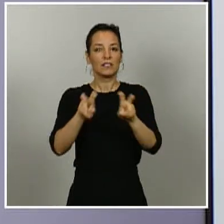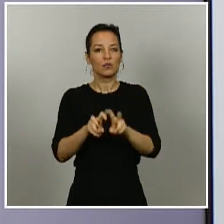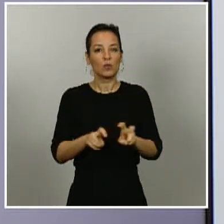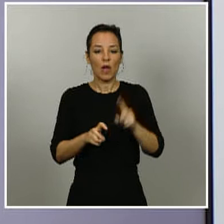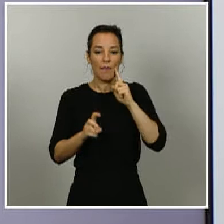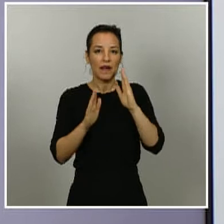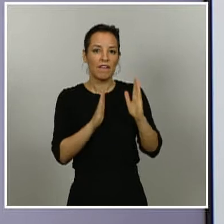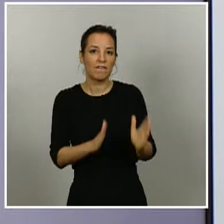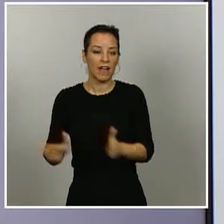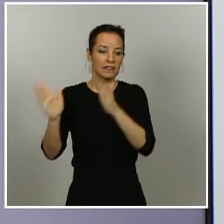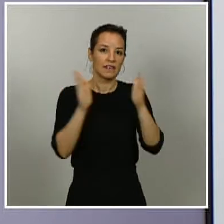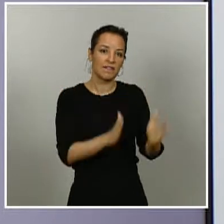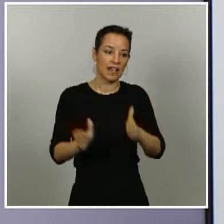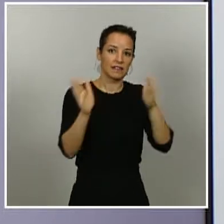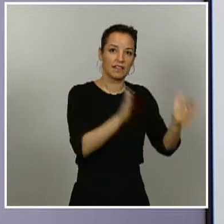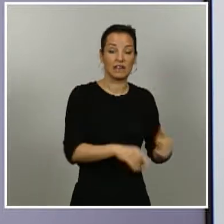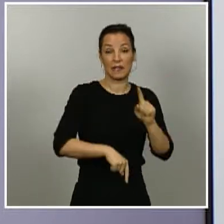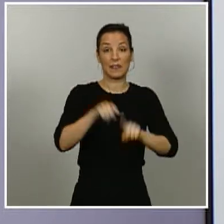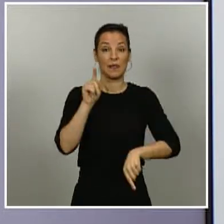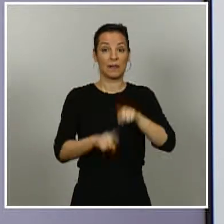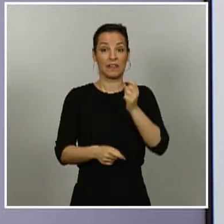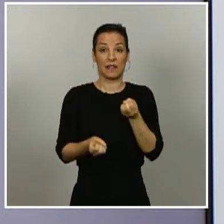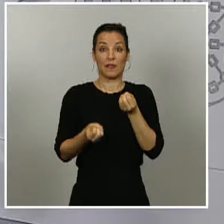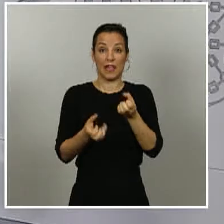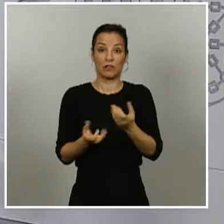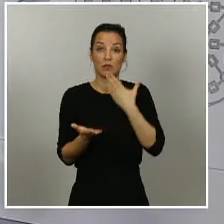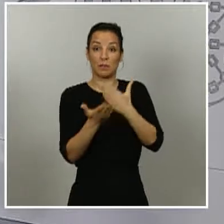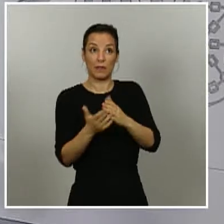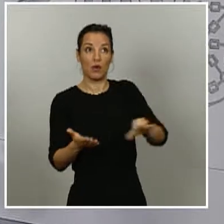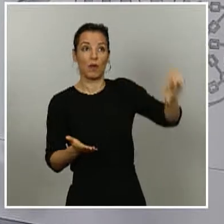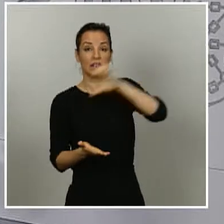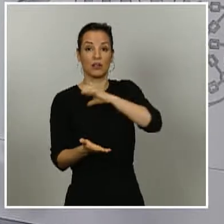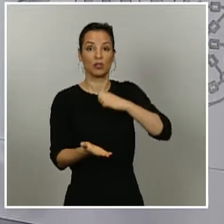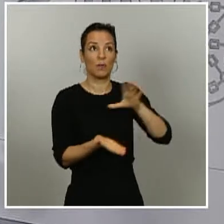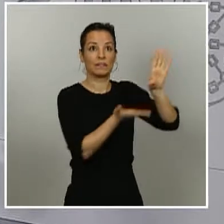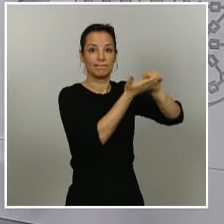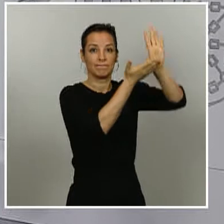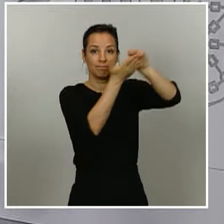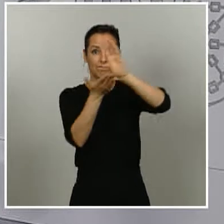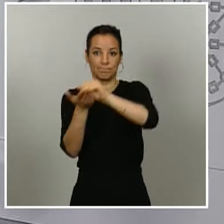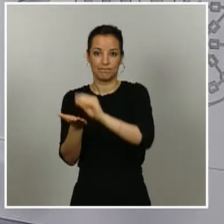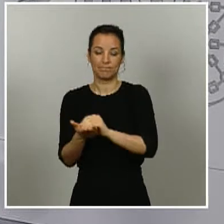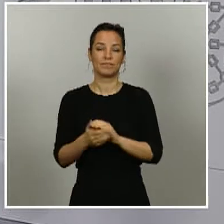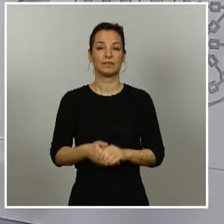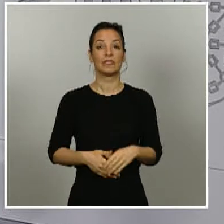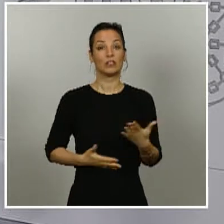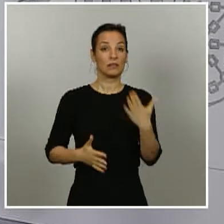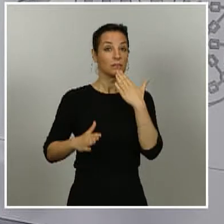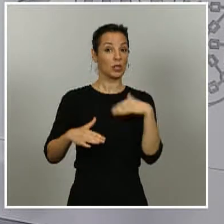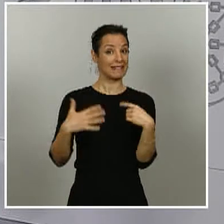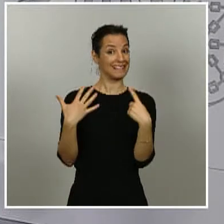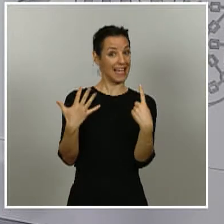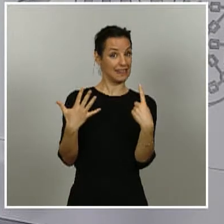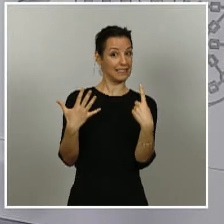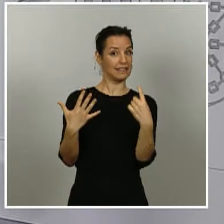hayan de llegar, de acuerdo con los datos que se les van pidiendo y que van ofreciendo las comunidades. Así pues, a las 6 de la tarde se presentará en